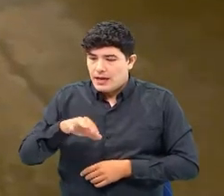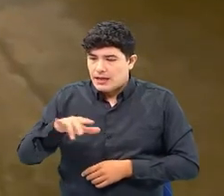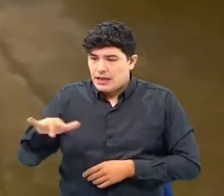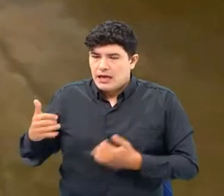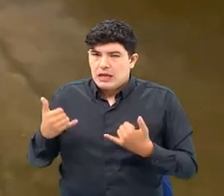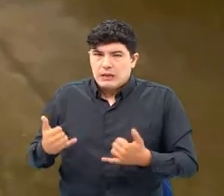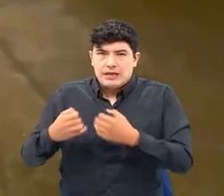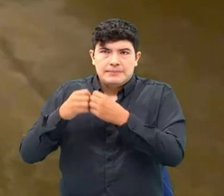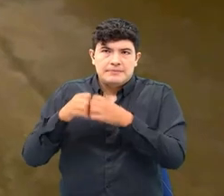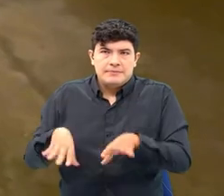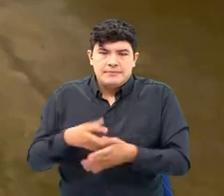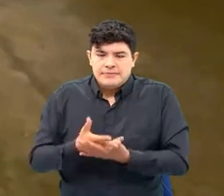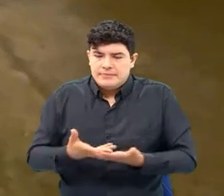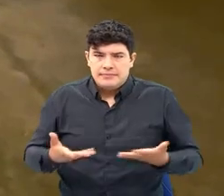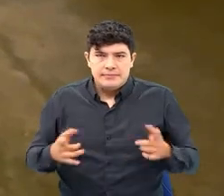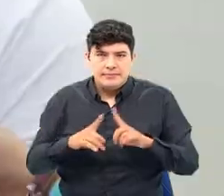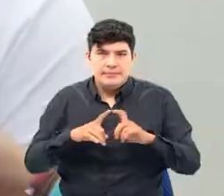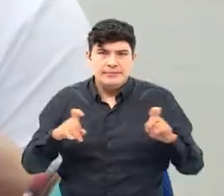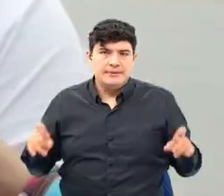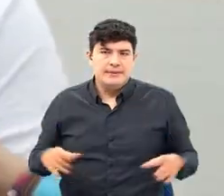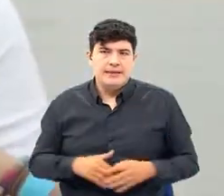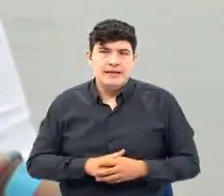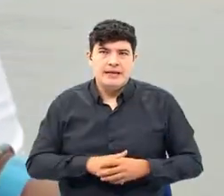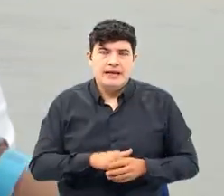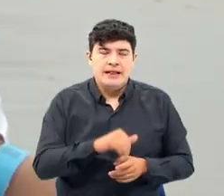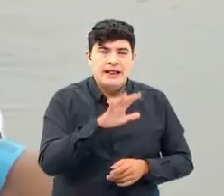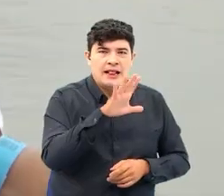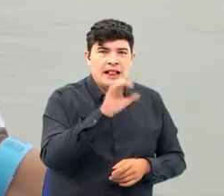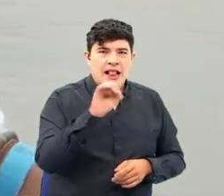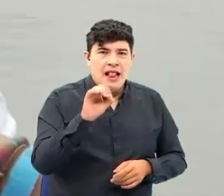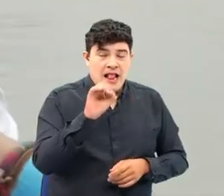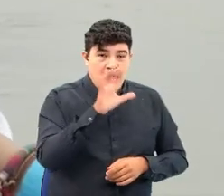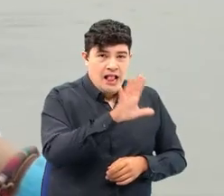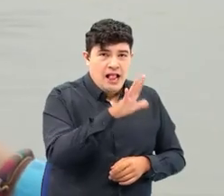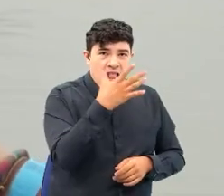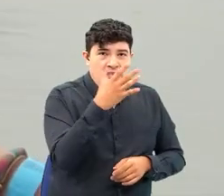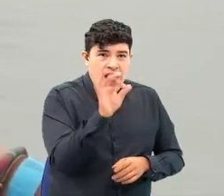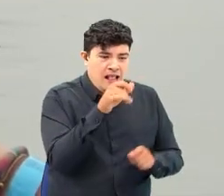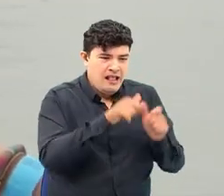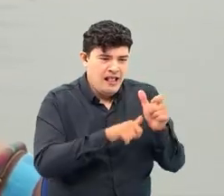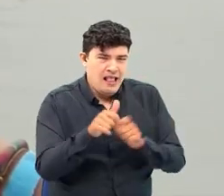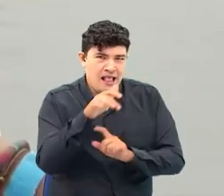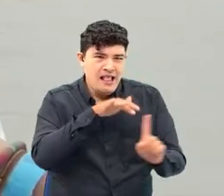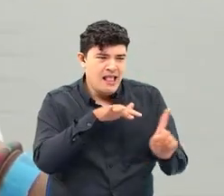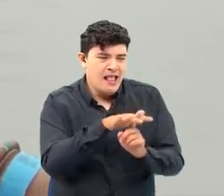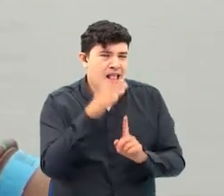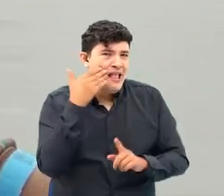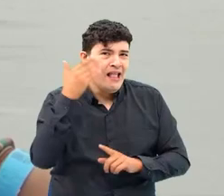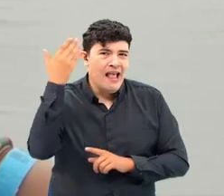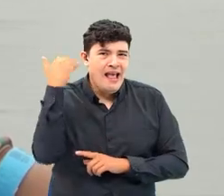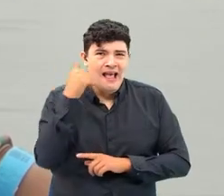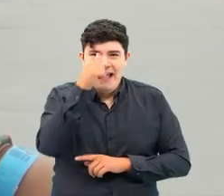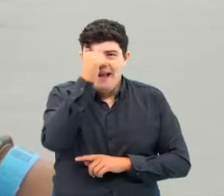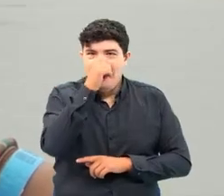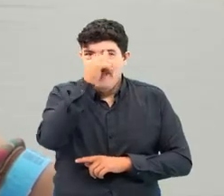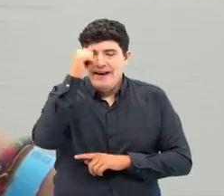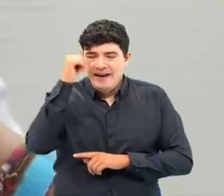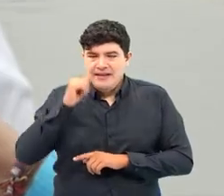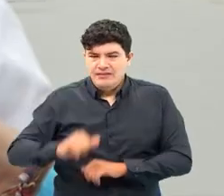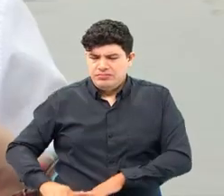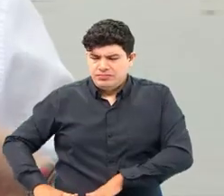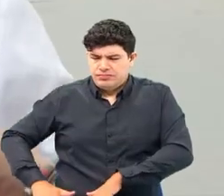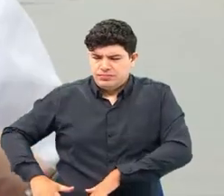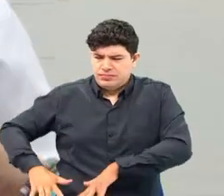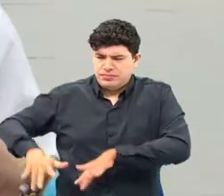enseres. Tenemos más de 550 damnificados en este momento, desde el pasado domingo que hubo una gran... Ha venido